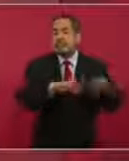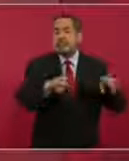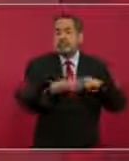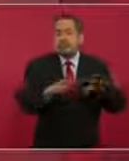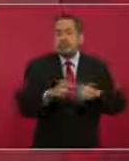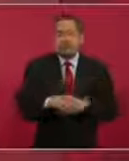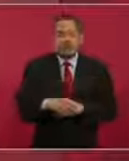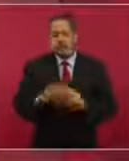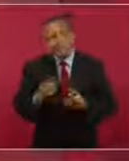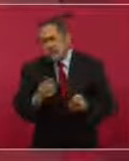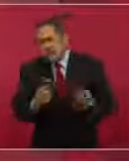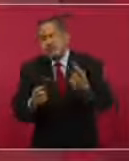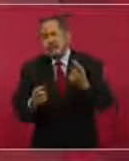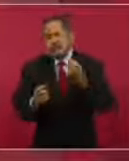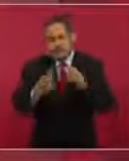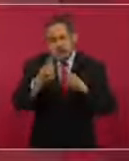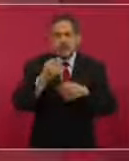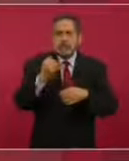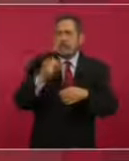hay honrosas excepciones.